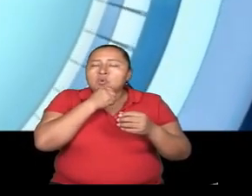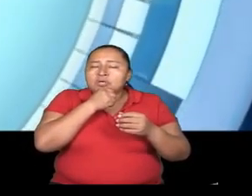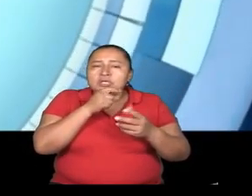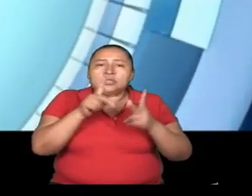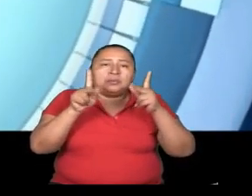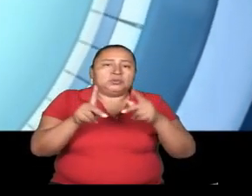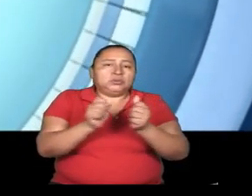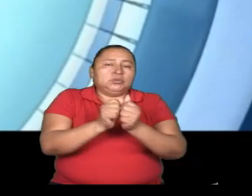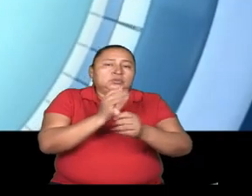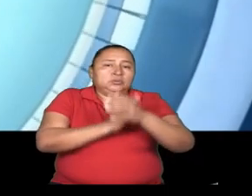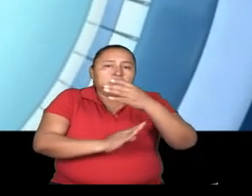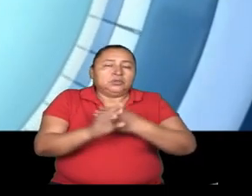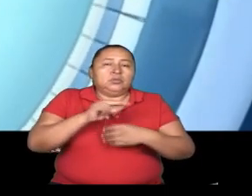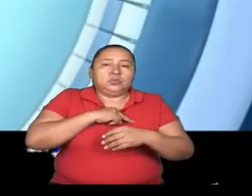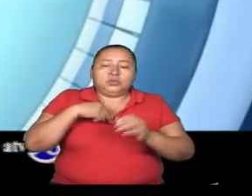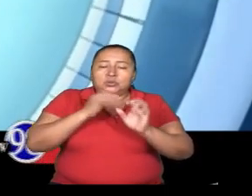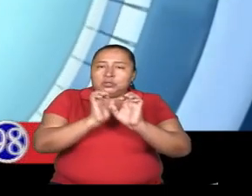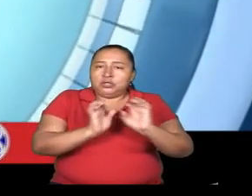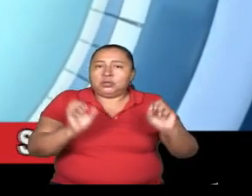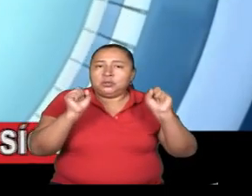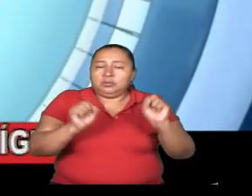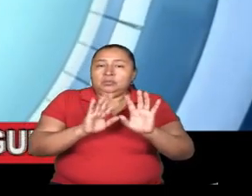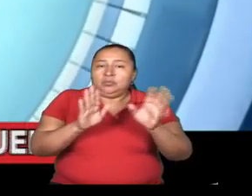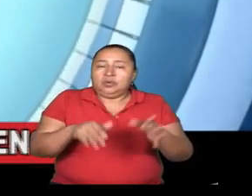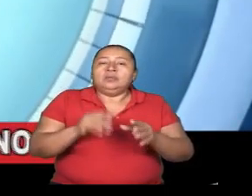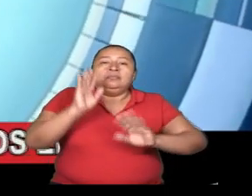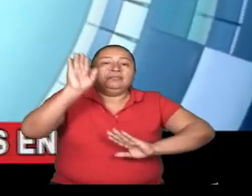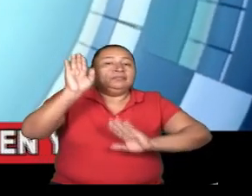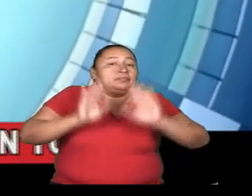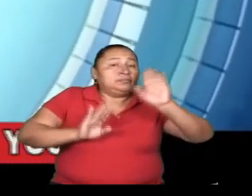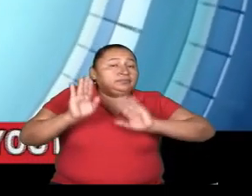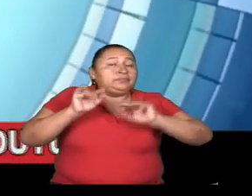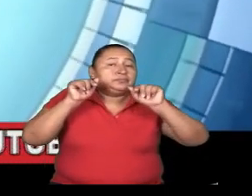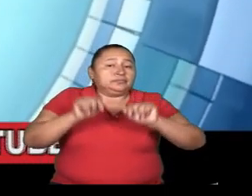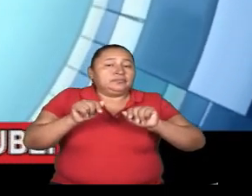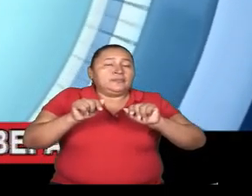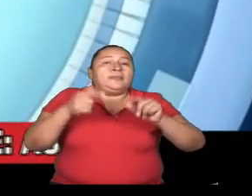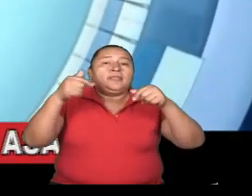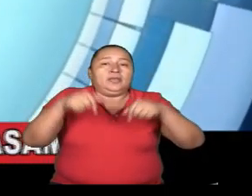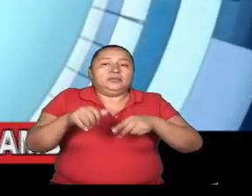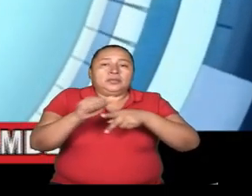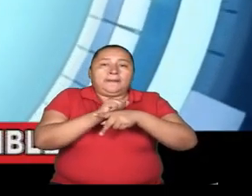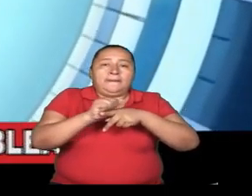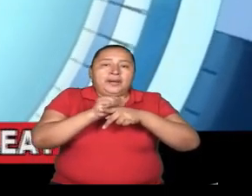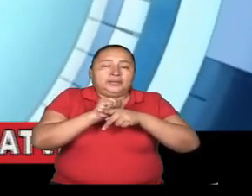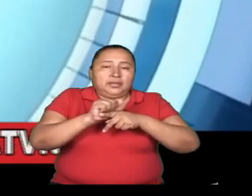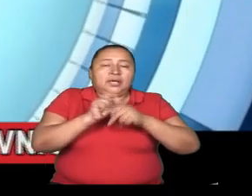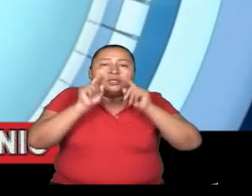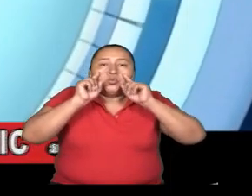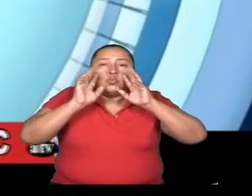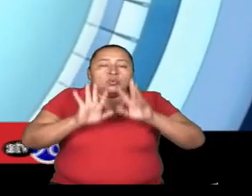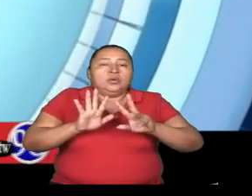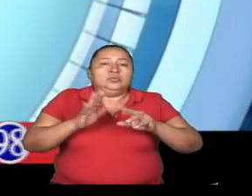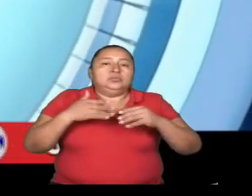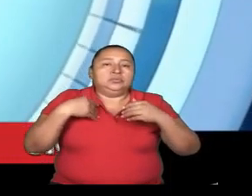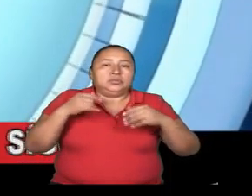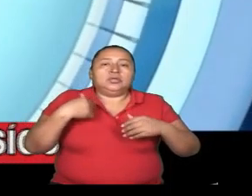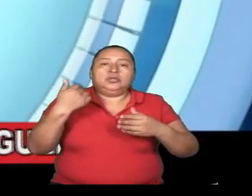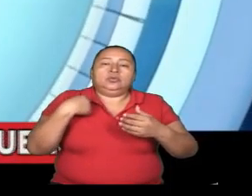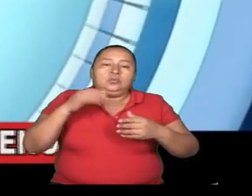con discapacidad, nuestros niños y niñas, participamos en este ejercicio al que nos